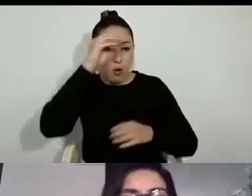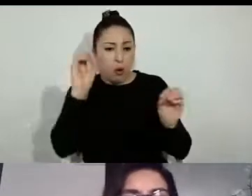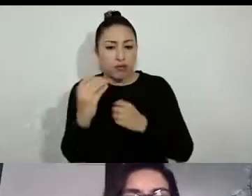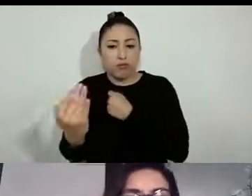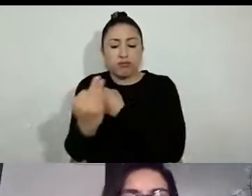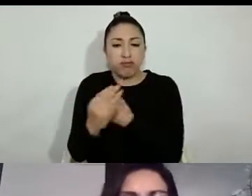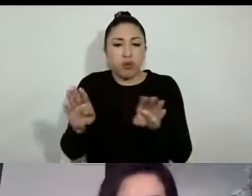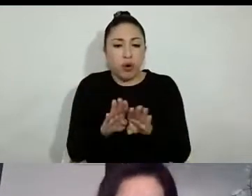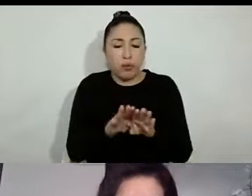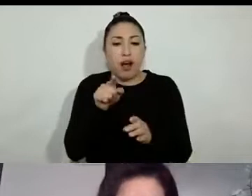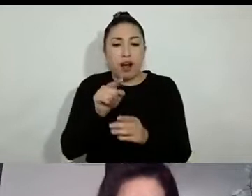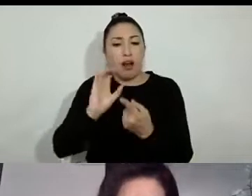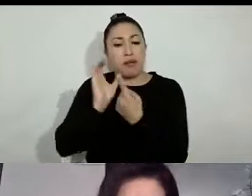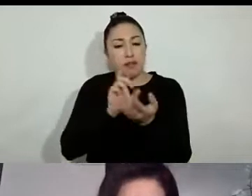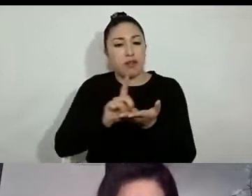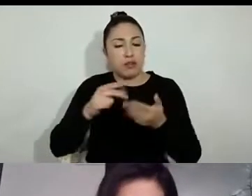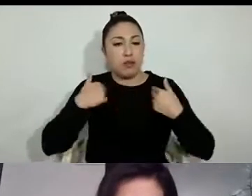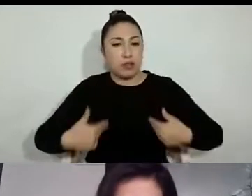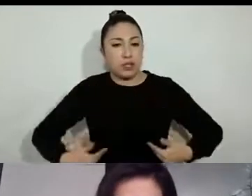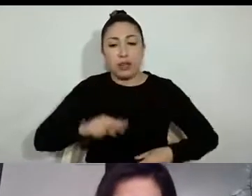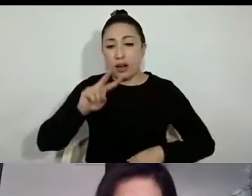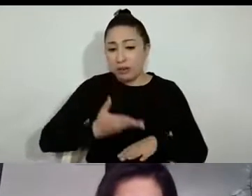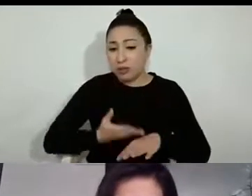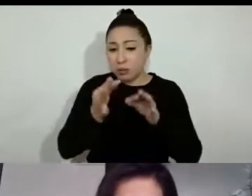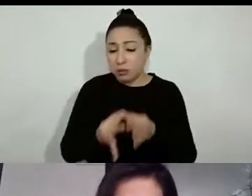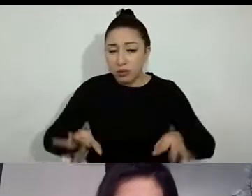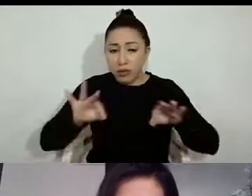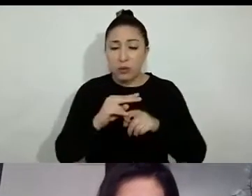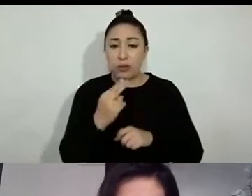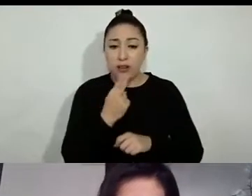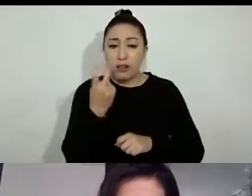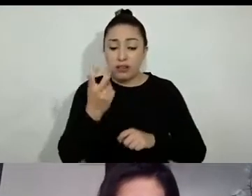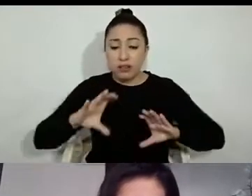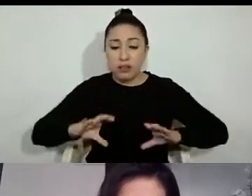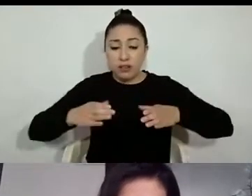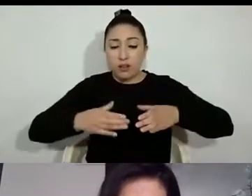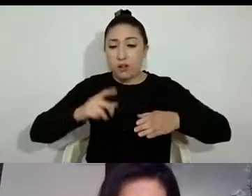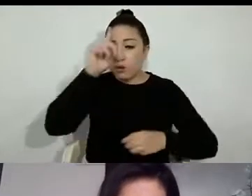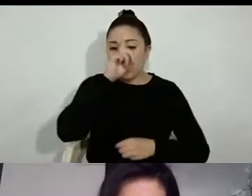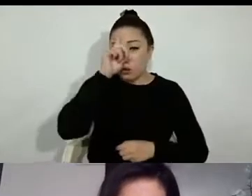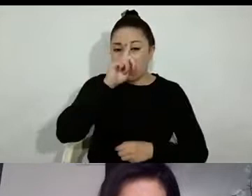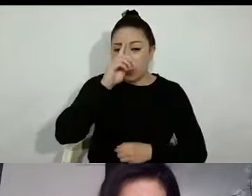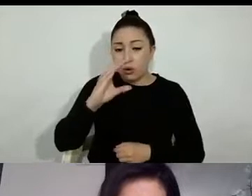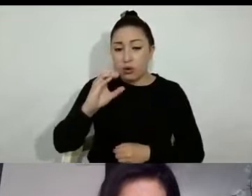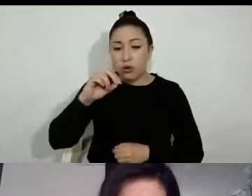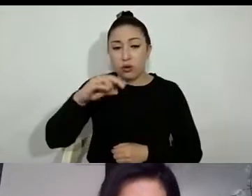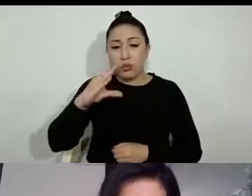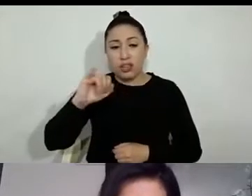La importancia del Consejo Honorario de la Comisión de Derechos Humanos